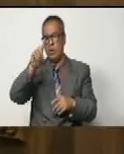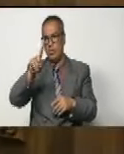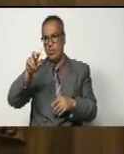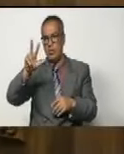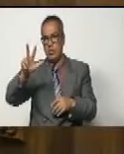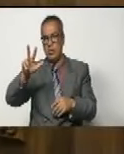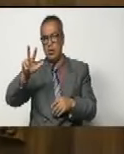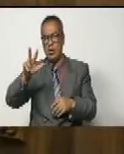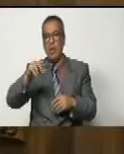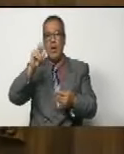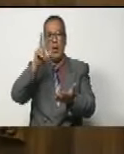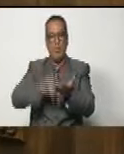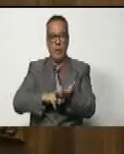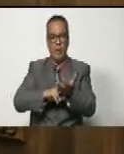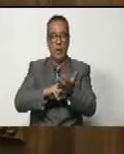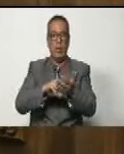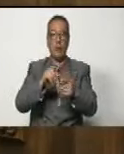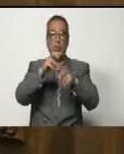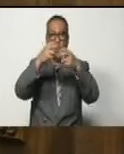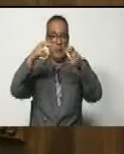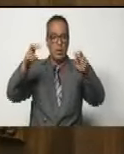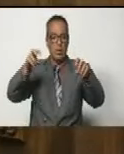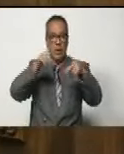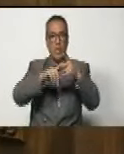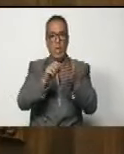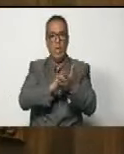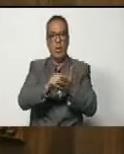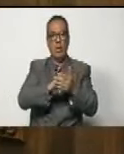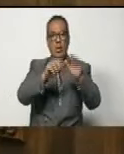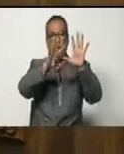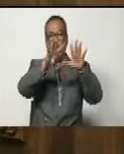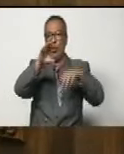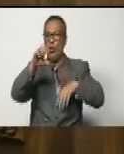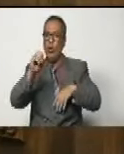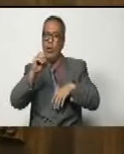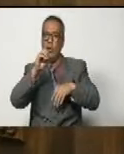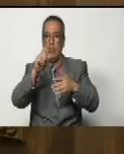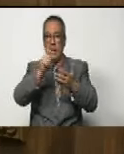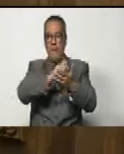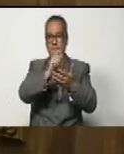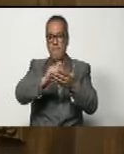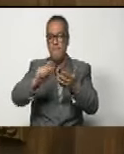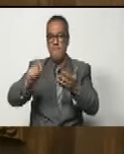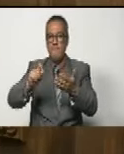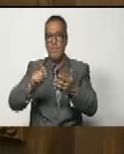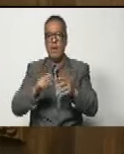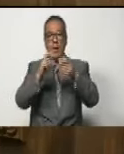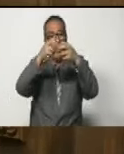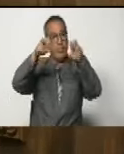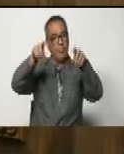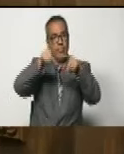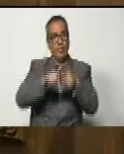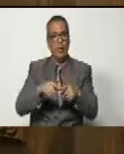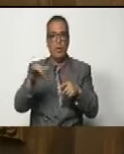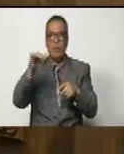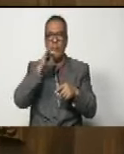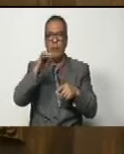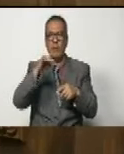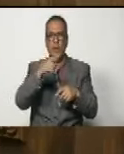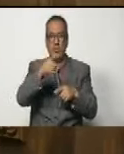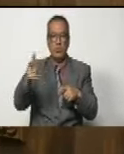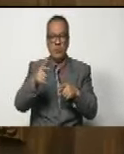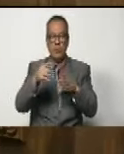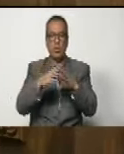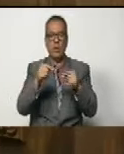33. Se sugiere aprobar con modificación la denominación del epígrafe del artículo 90, el cual queda redactado en los siguientes términos. Epígrafe, notificación.